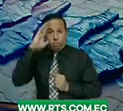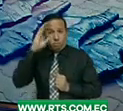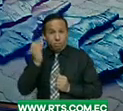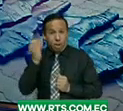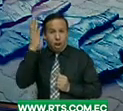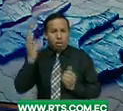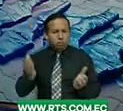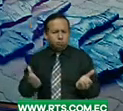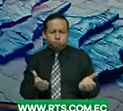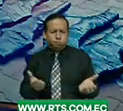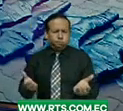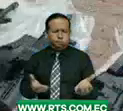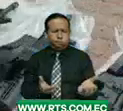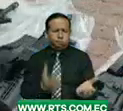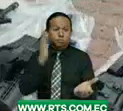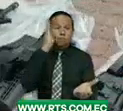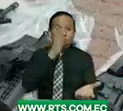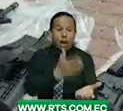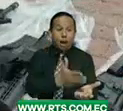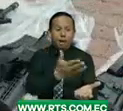rápida.